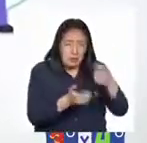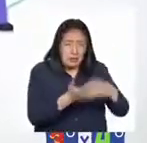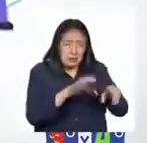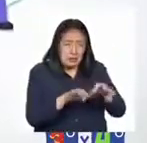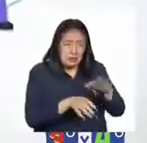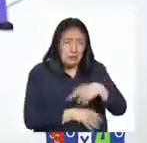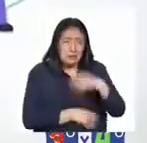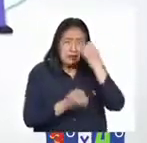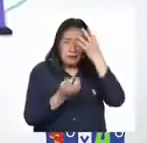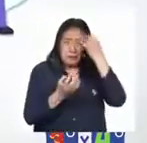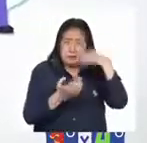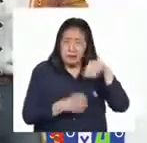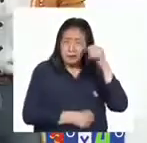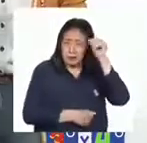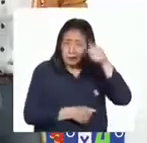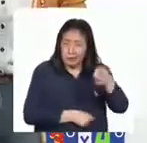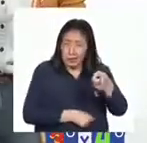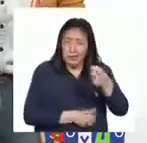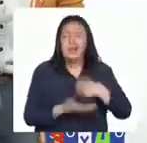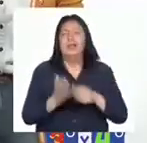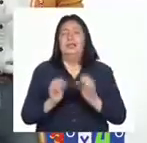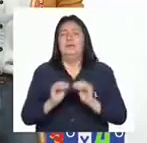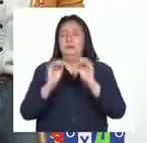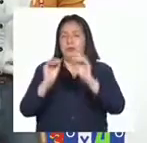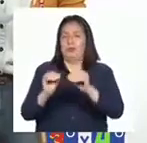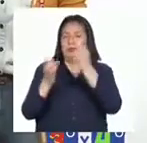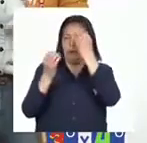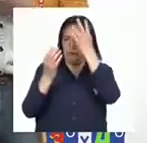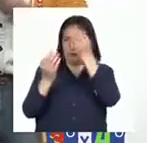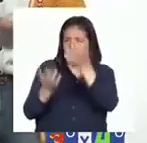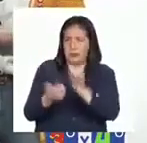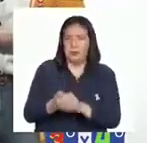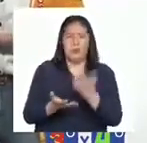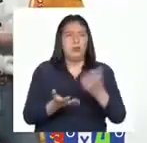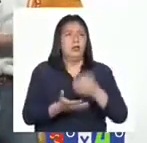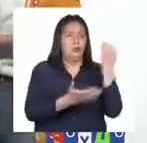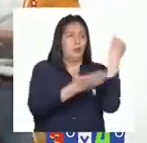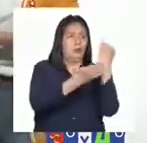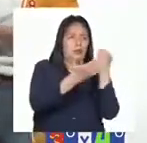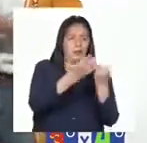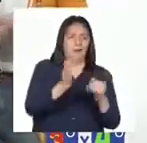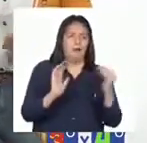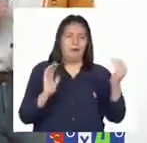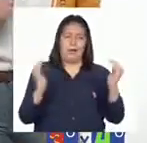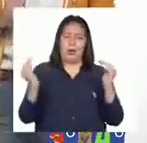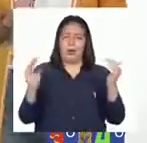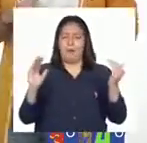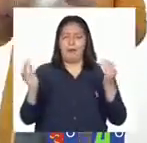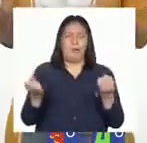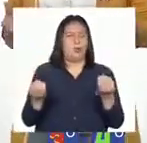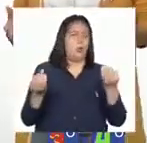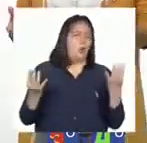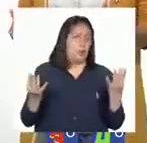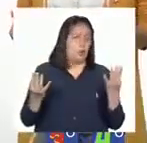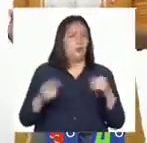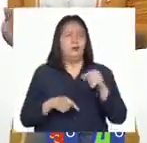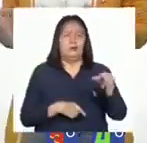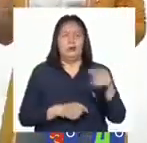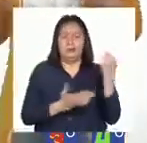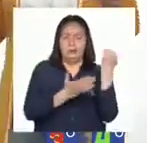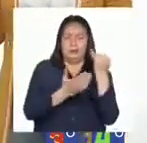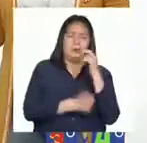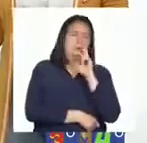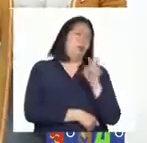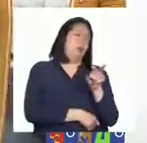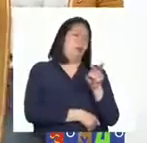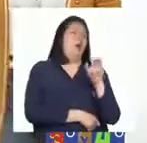para recuperar esta información? Ellas colocaron la información que tenían en un gráfico para comparar las cantidades. Con este gráfico